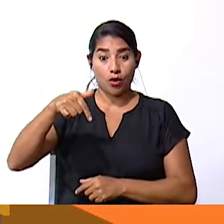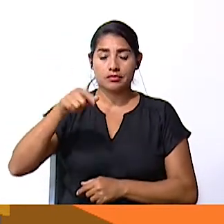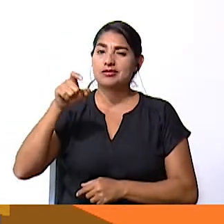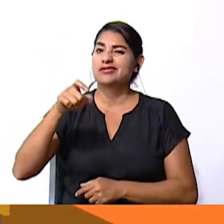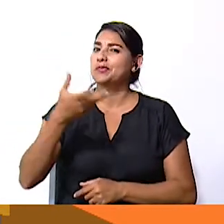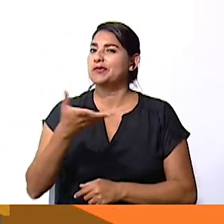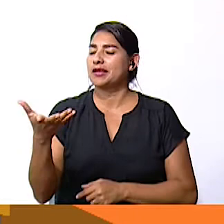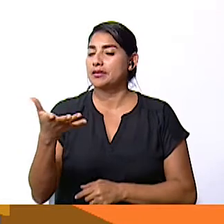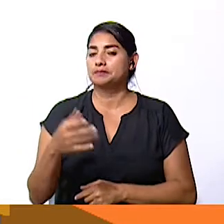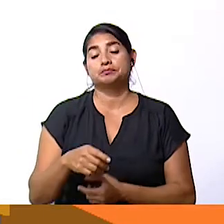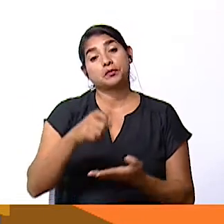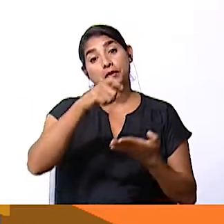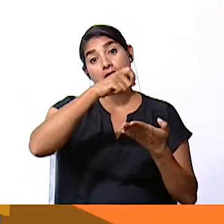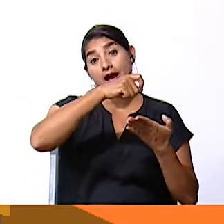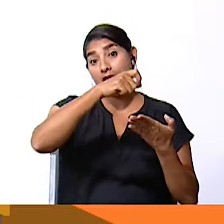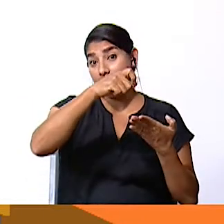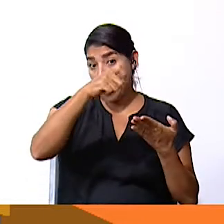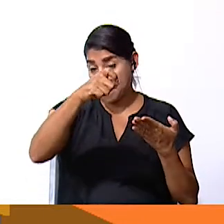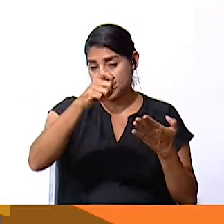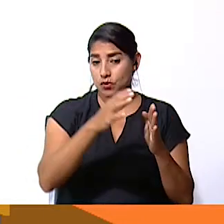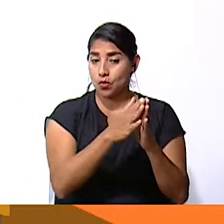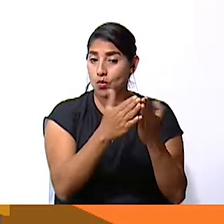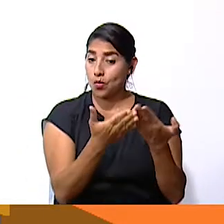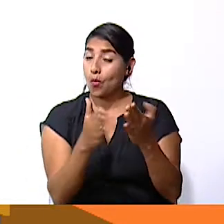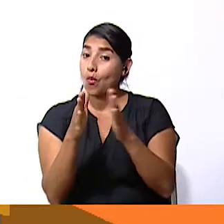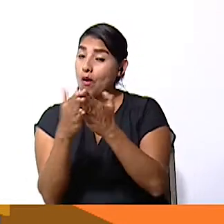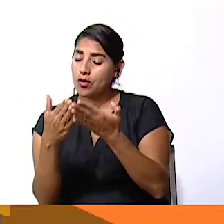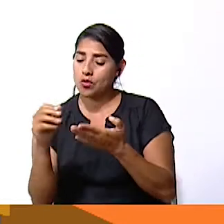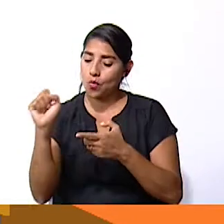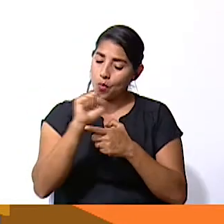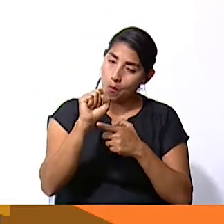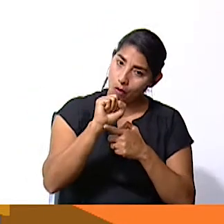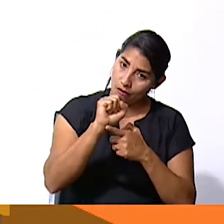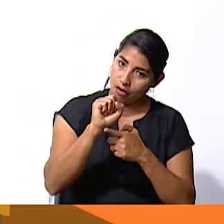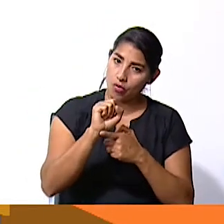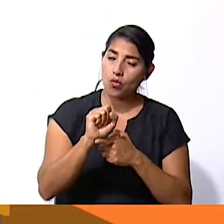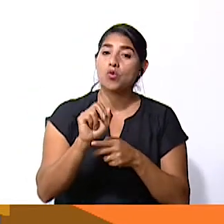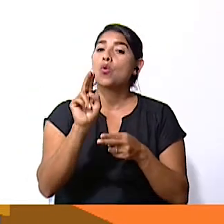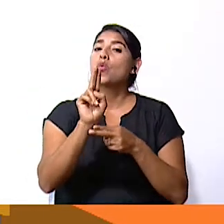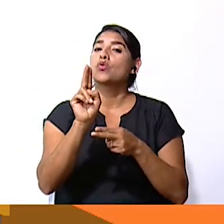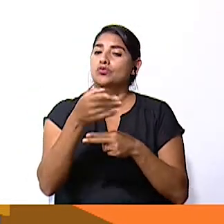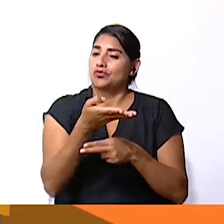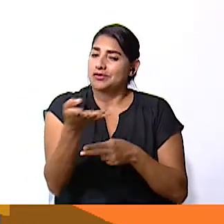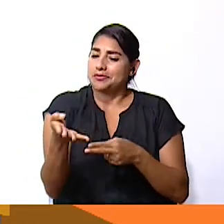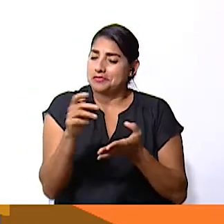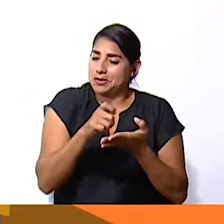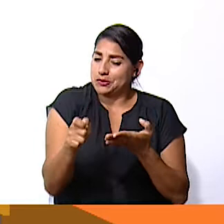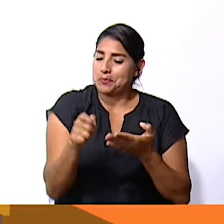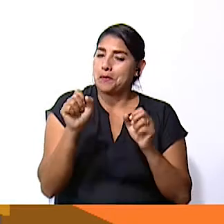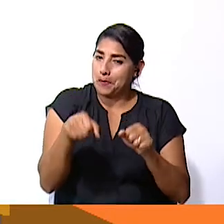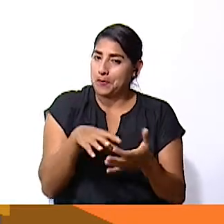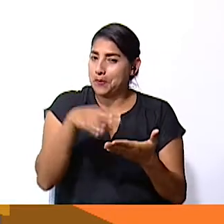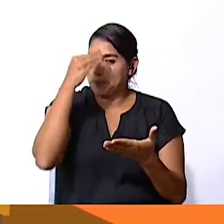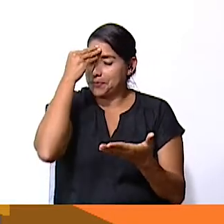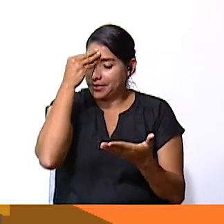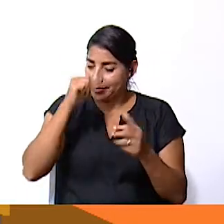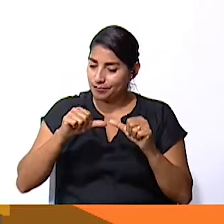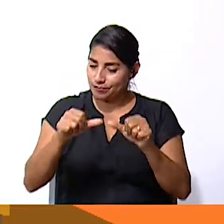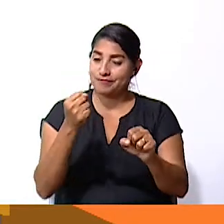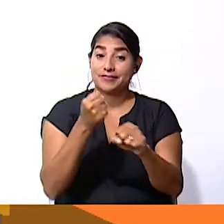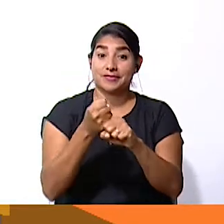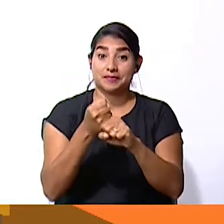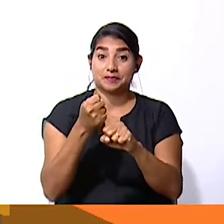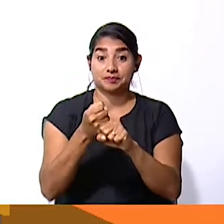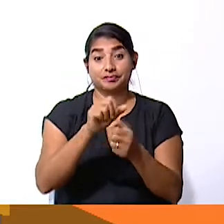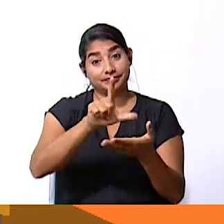necesitar lápices, cuadernos, borrador, útiles escolares para poder llevar a cabo